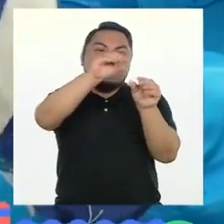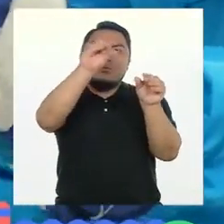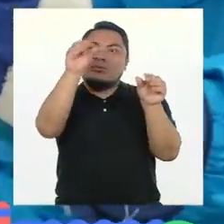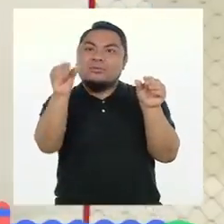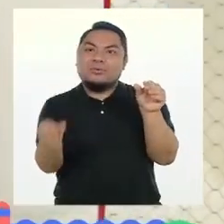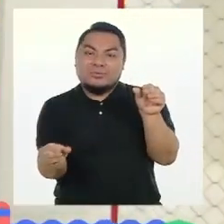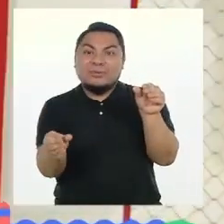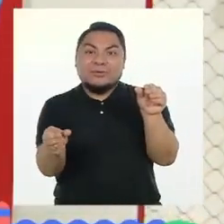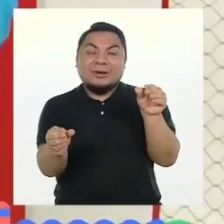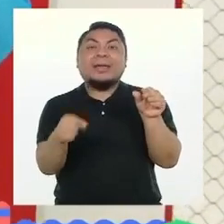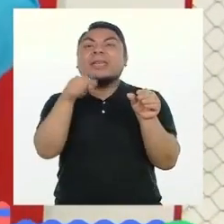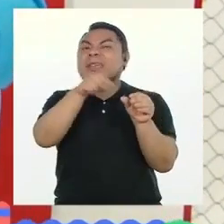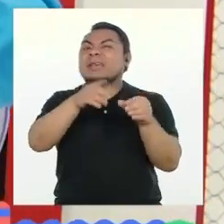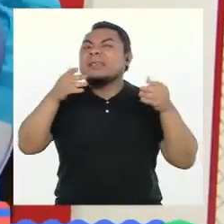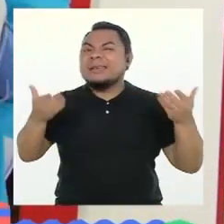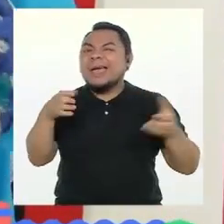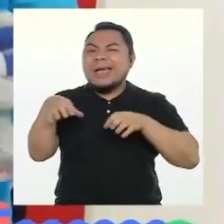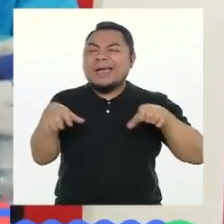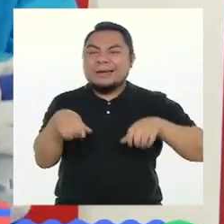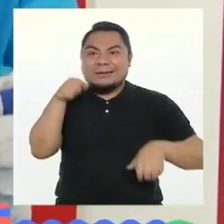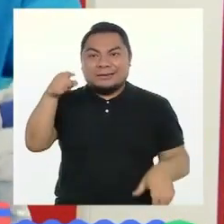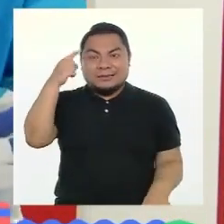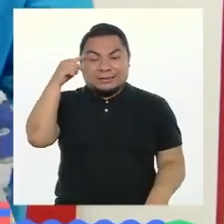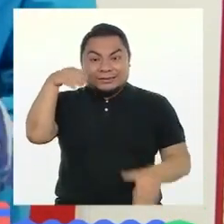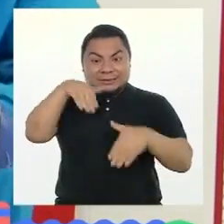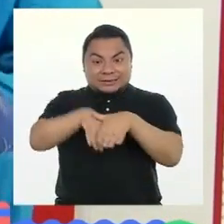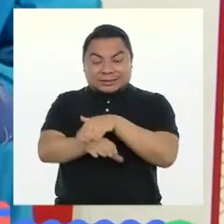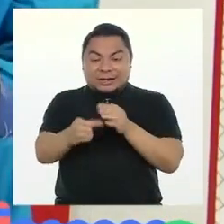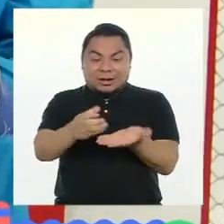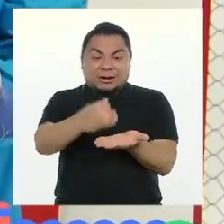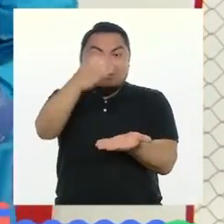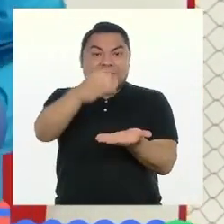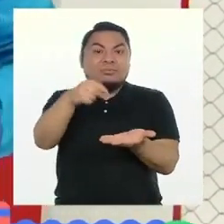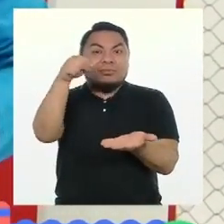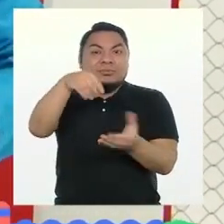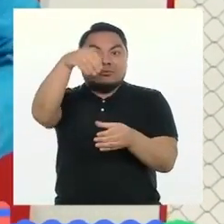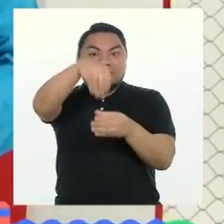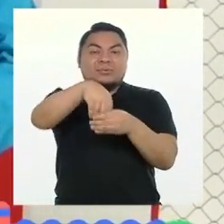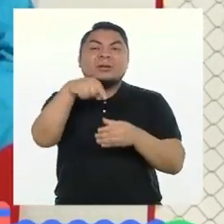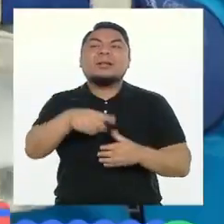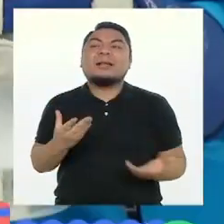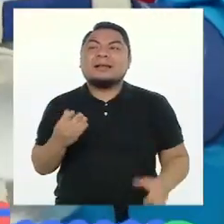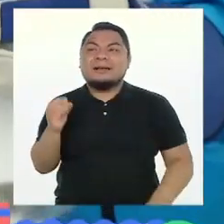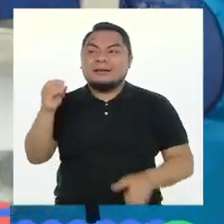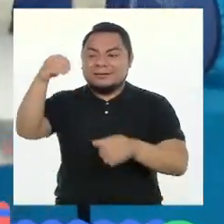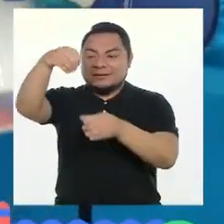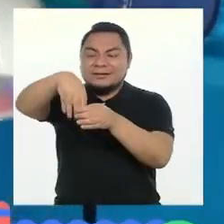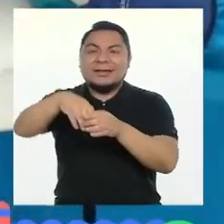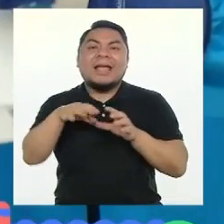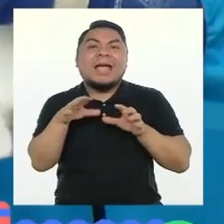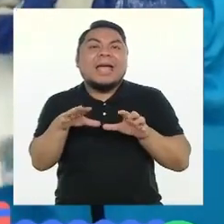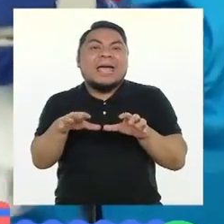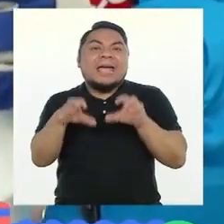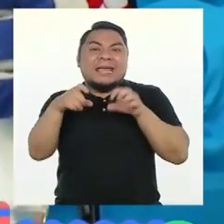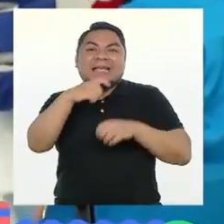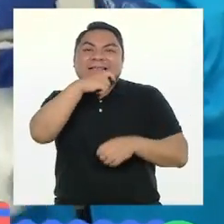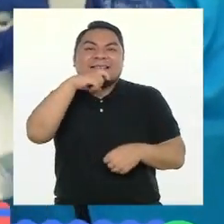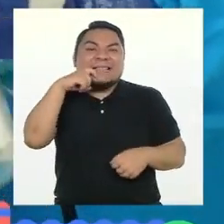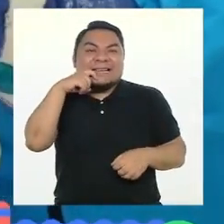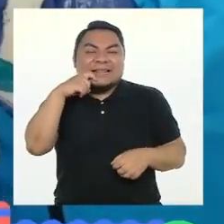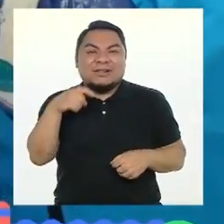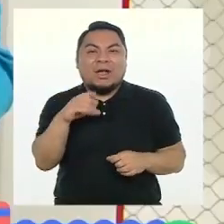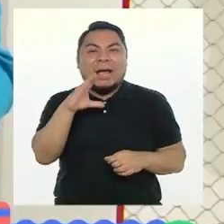de plástico. Y lo que vamos a hacer es poner en el interior del vaso de laboratorio bloques de dióxido de carbono